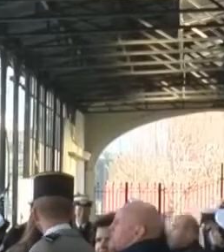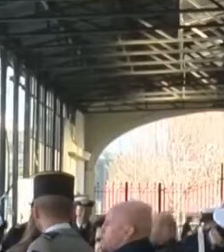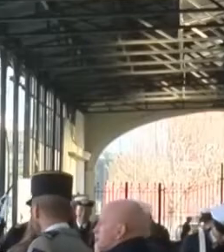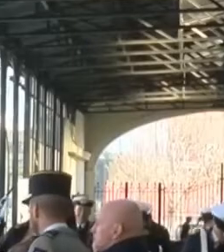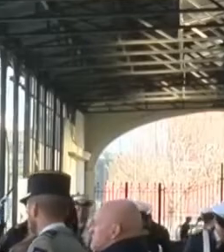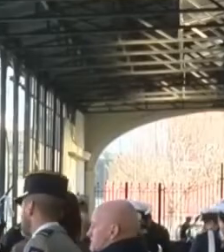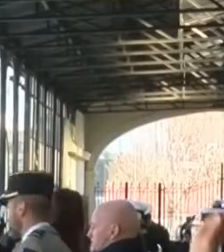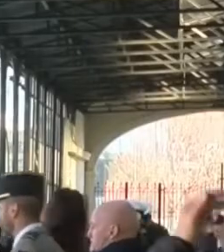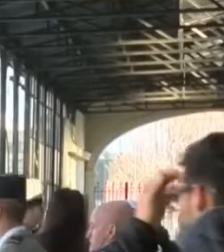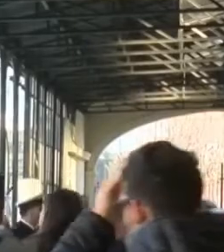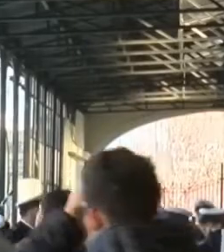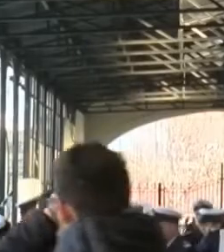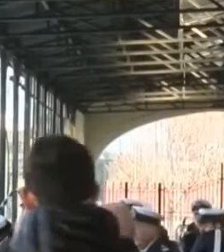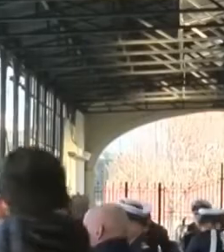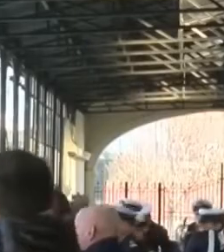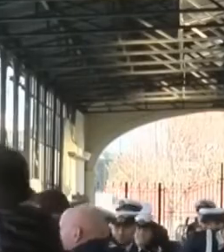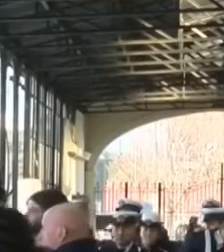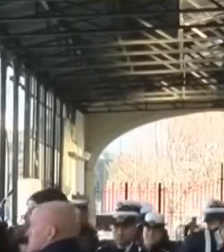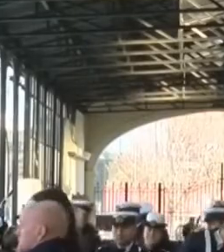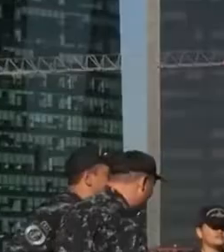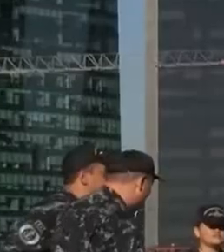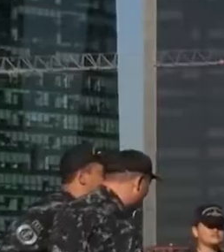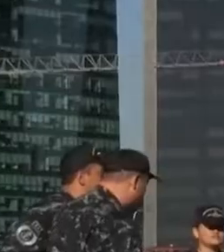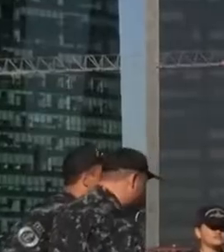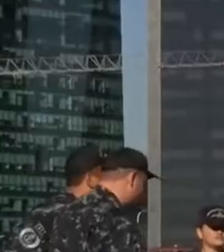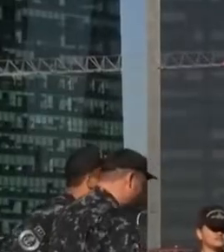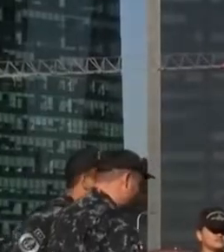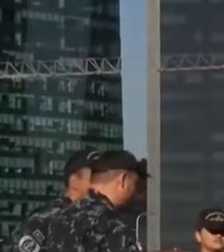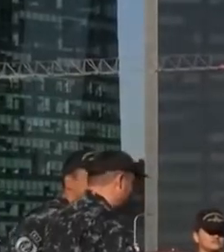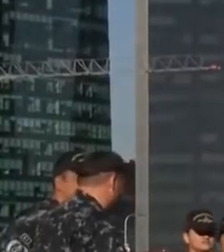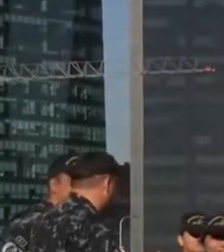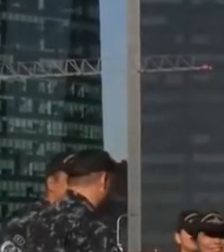estaba programado, después de alrededor de 20 días de navegación,